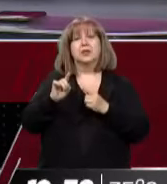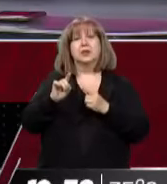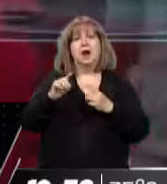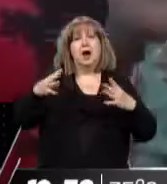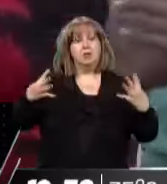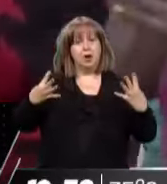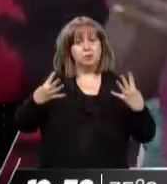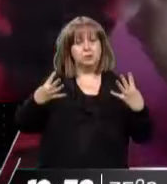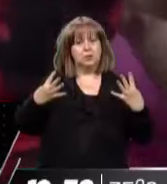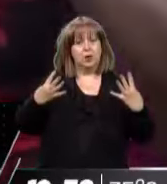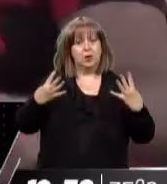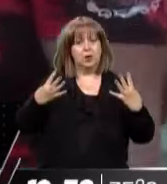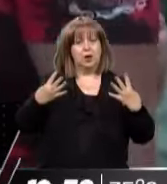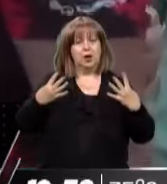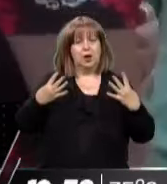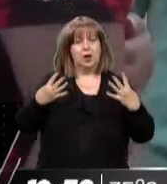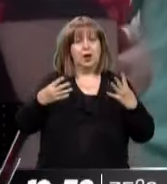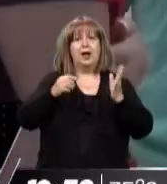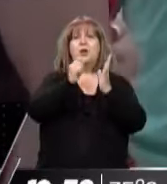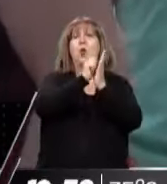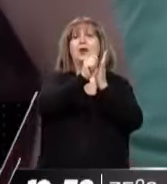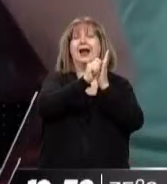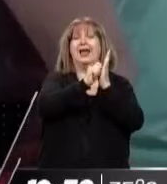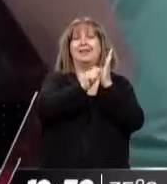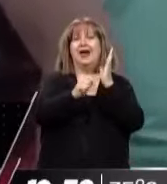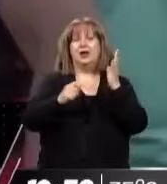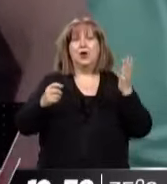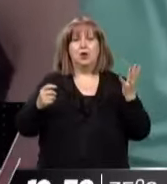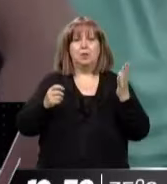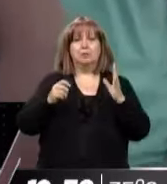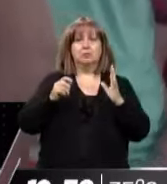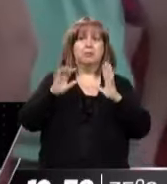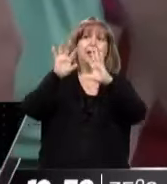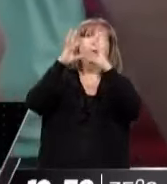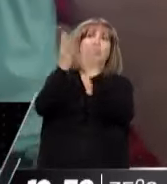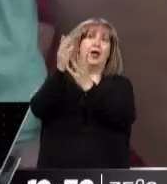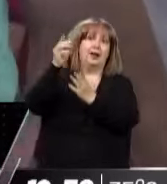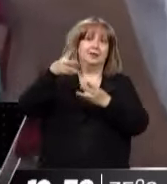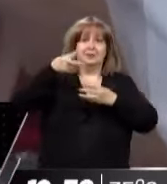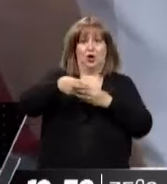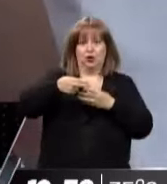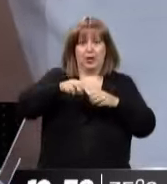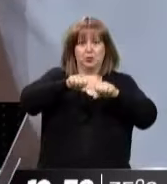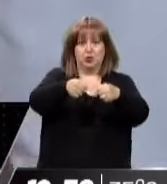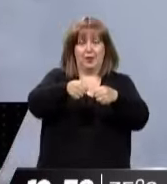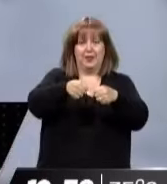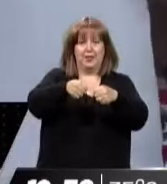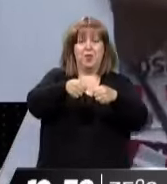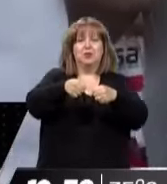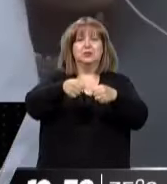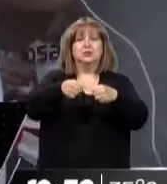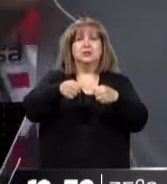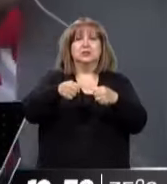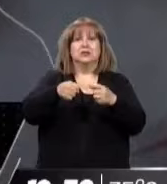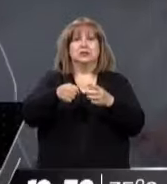digamos un calendario especial por el mundial en el cual no teníamos